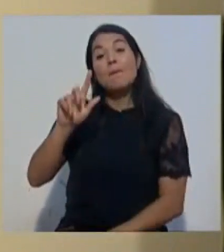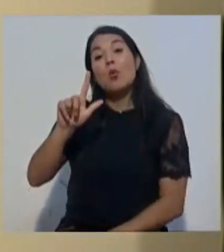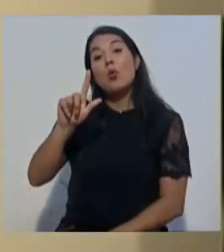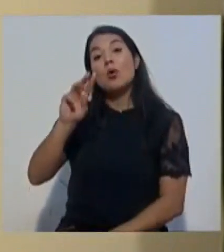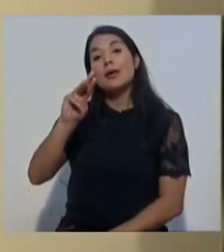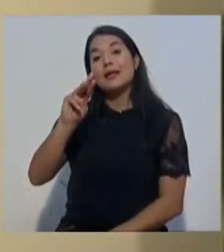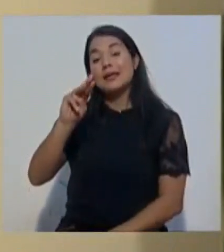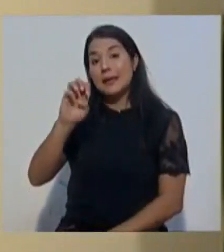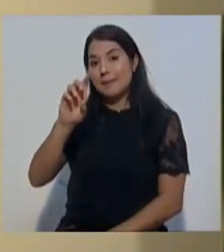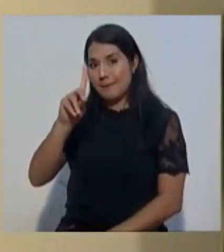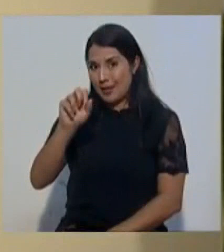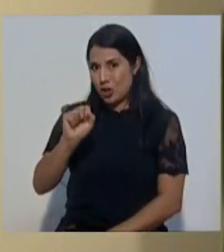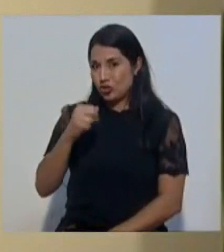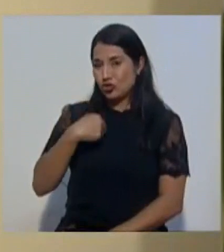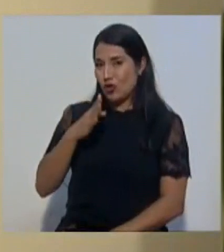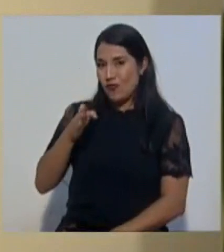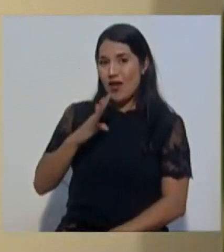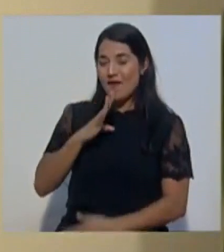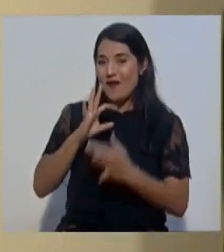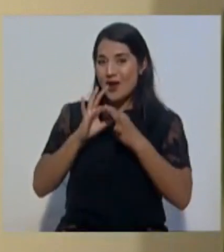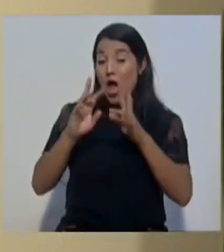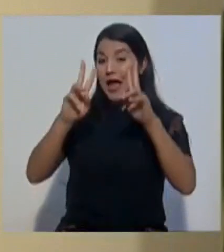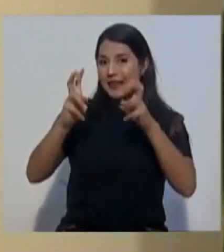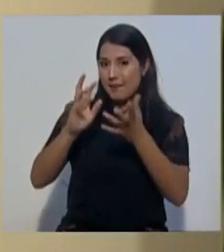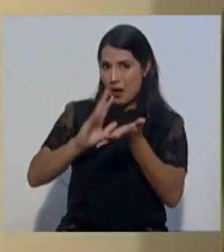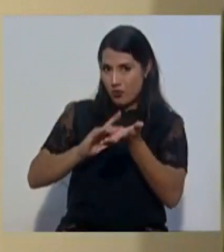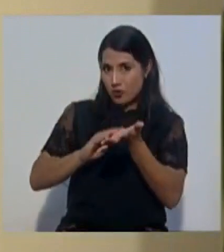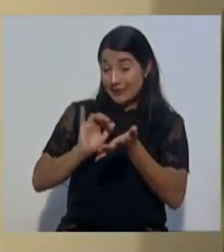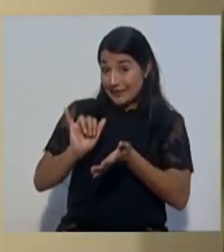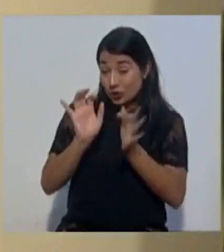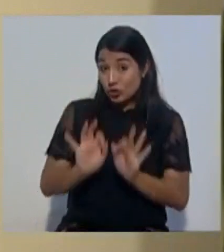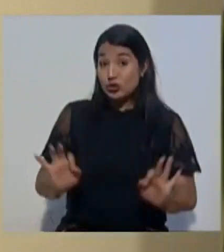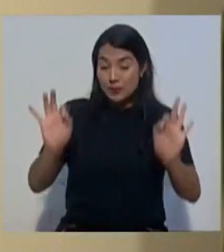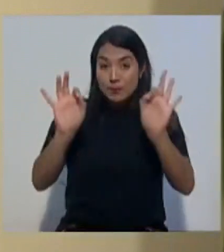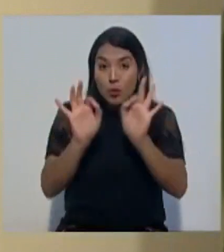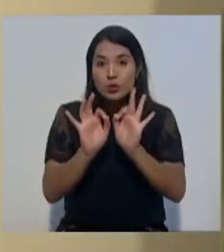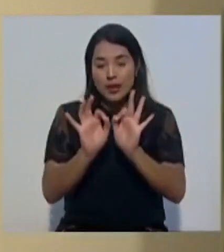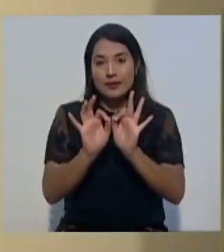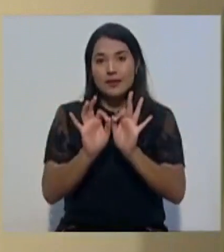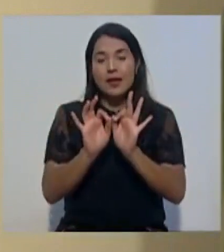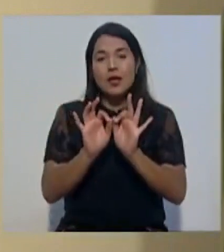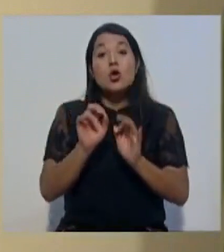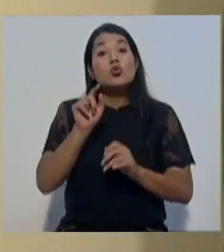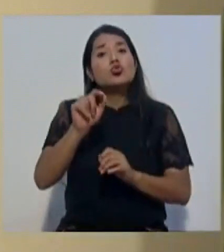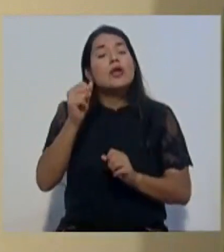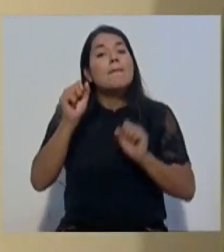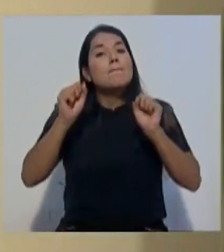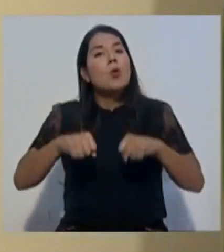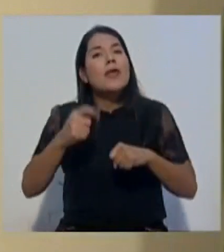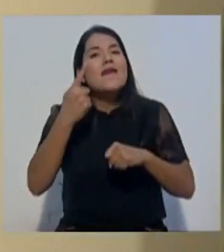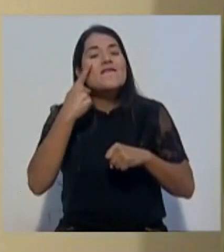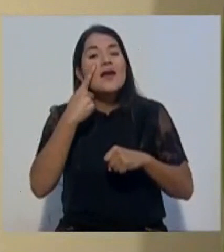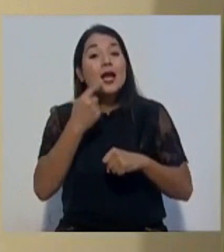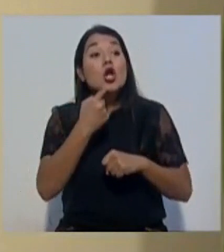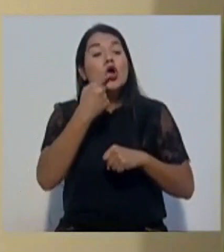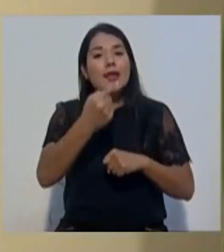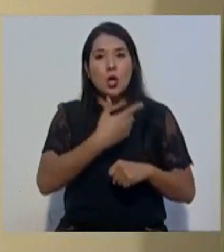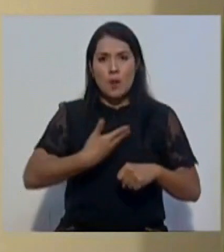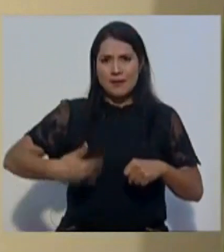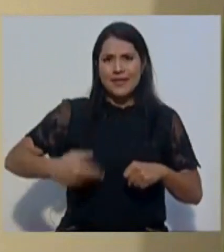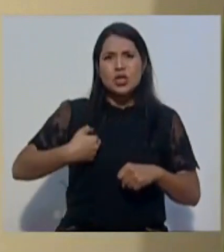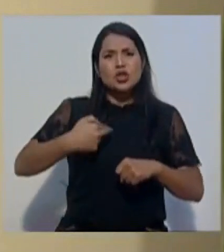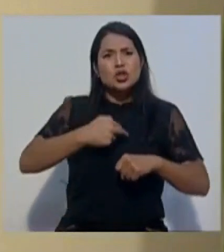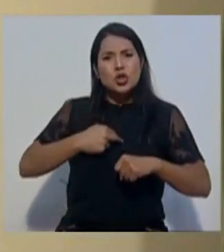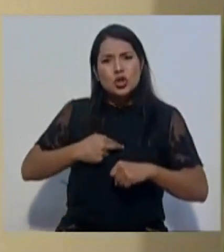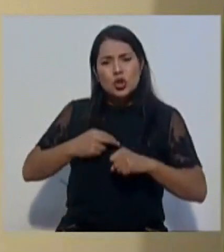es que eso es importante, Sí. porque es un tema que hemos manejado, como usted puede observar, los criterios del presidente, con mucha profundidad y seriedad. Es